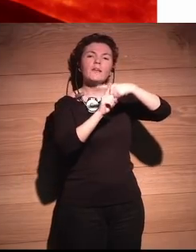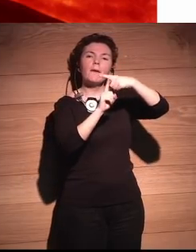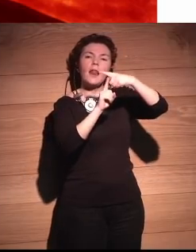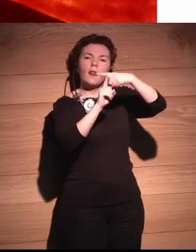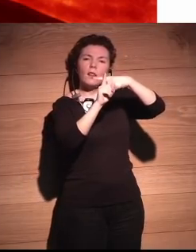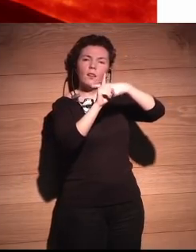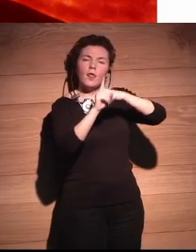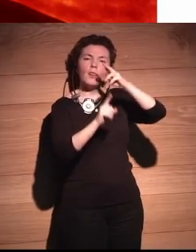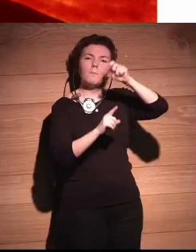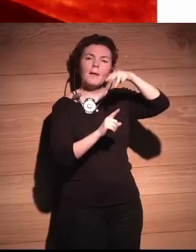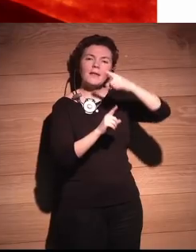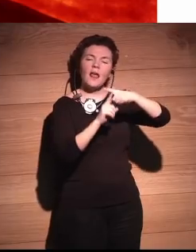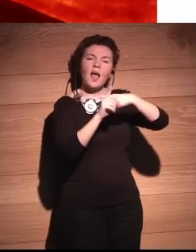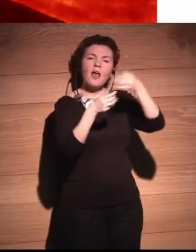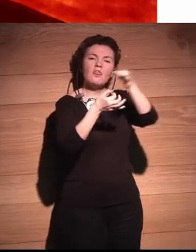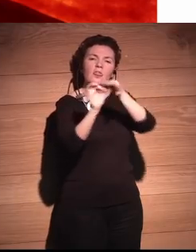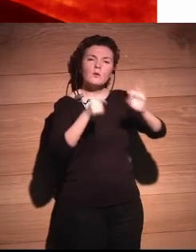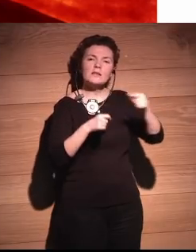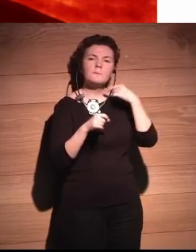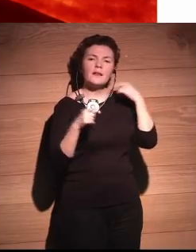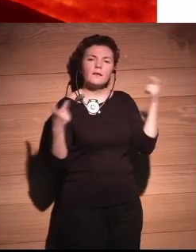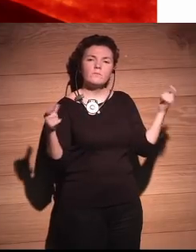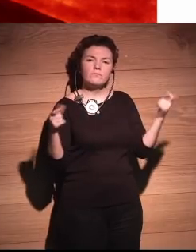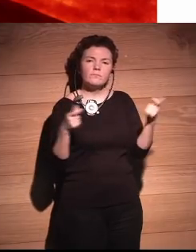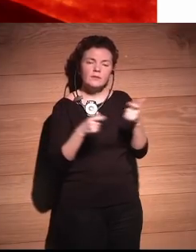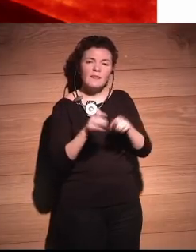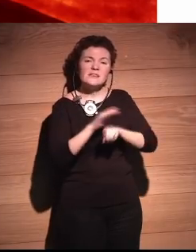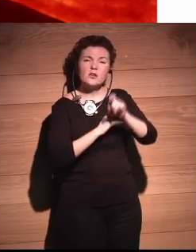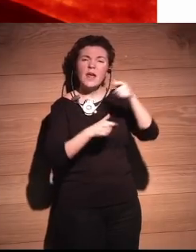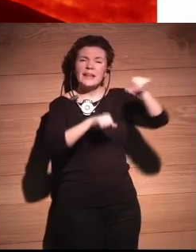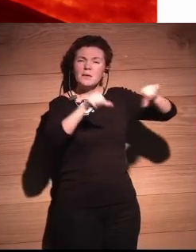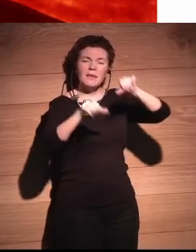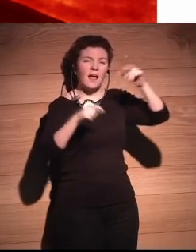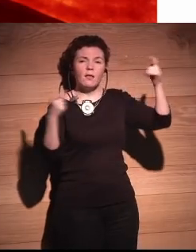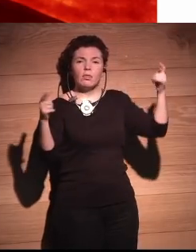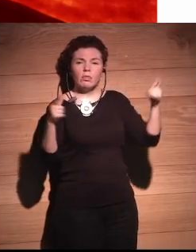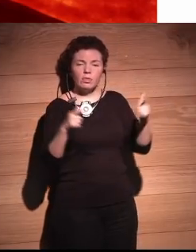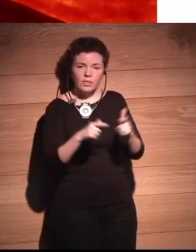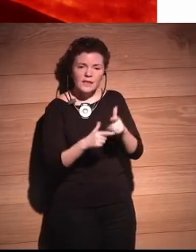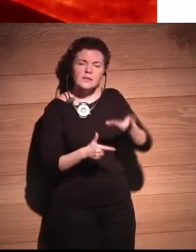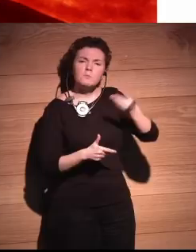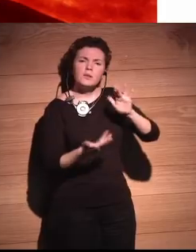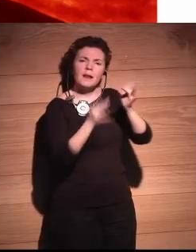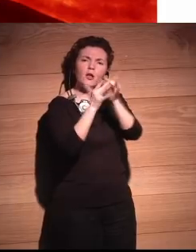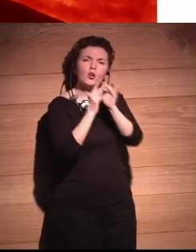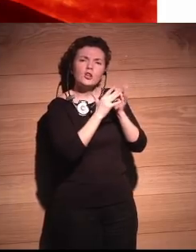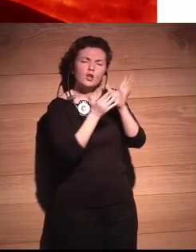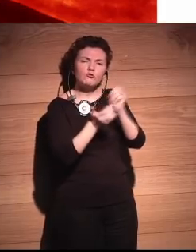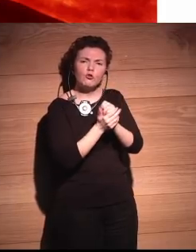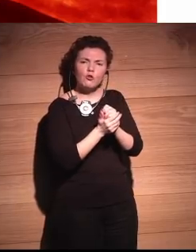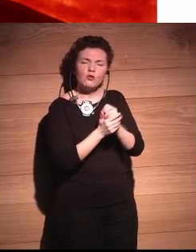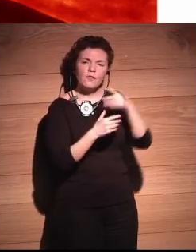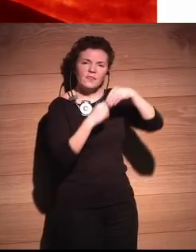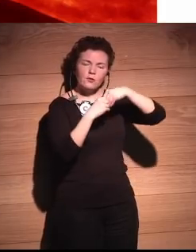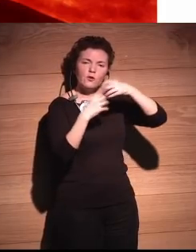Perdemos células, perdemos la oportunidad de desarrollar todas estas sustancias químicas. Es importante para conectar todos los elementos